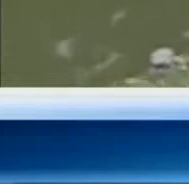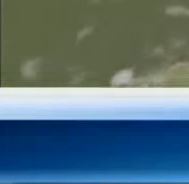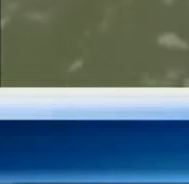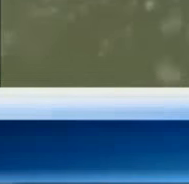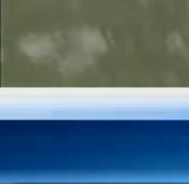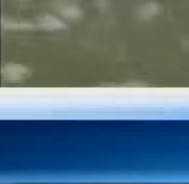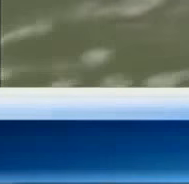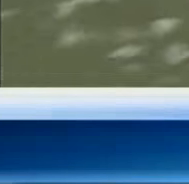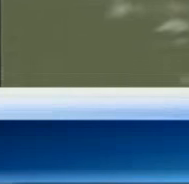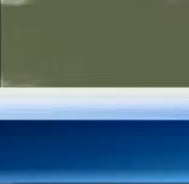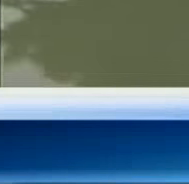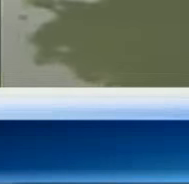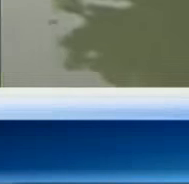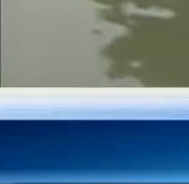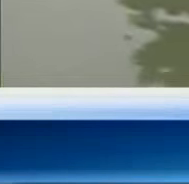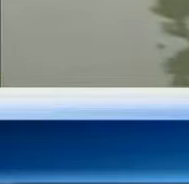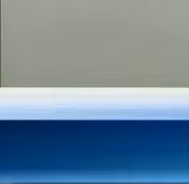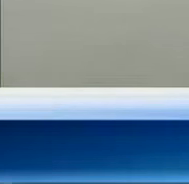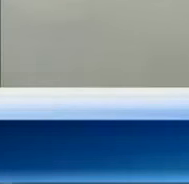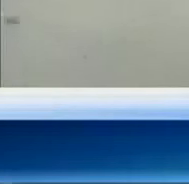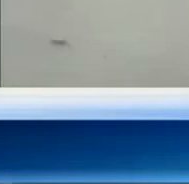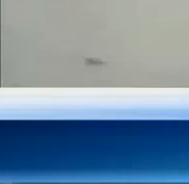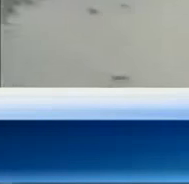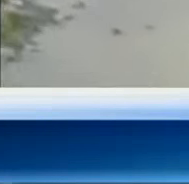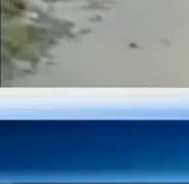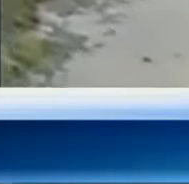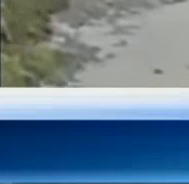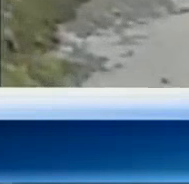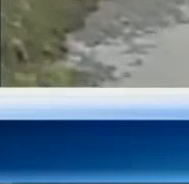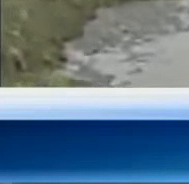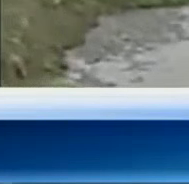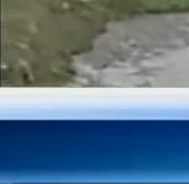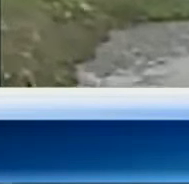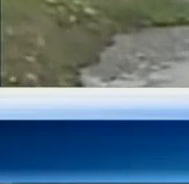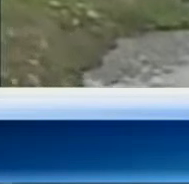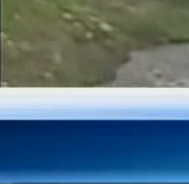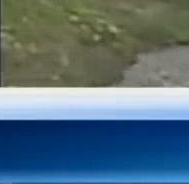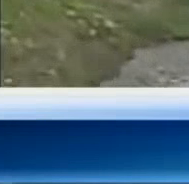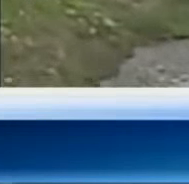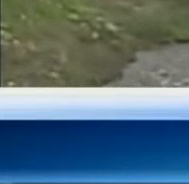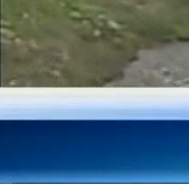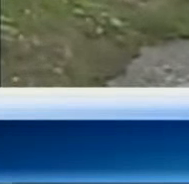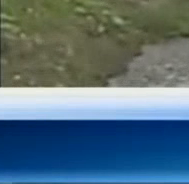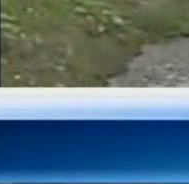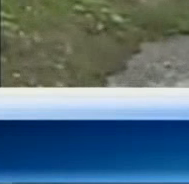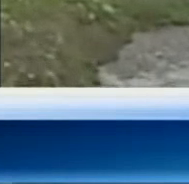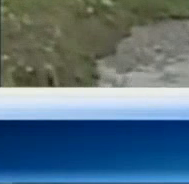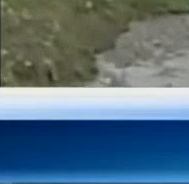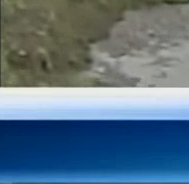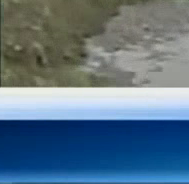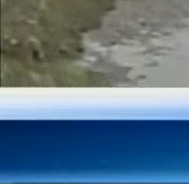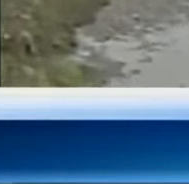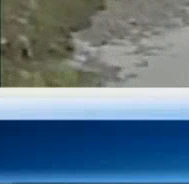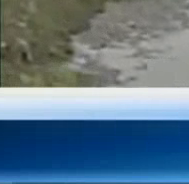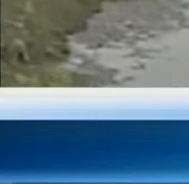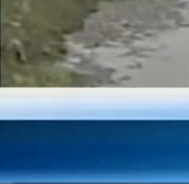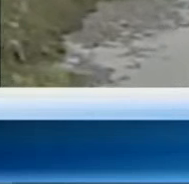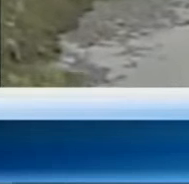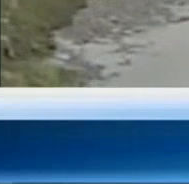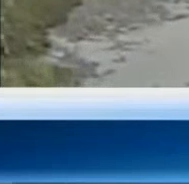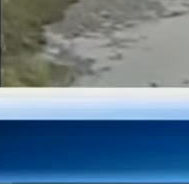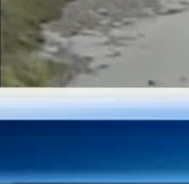viendo, este es un canal, como ya lo dijo el ingeniero, canal natural de evacuación de aguas lluvias acá del sector. Así que, bueno,